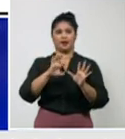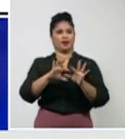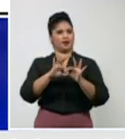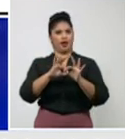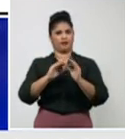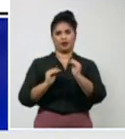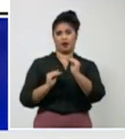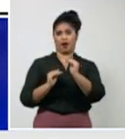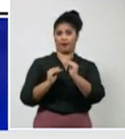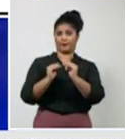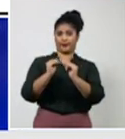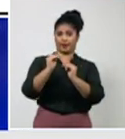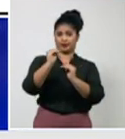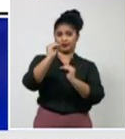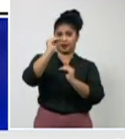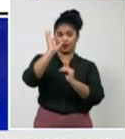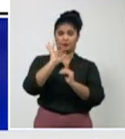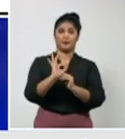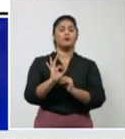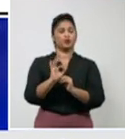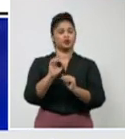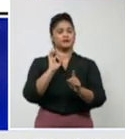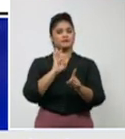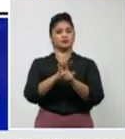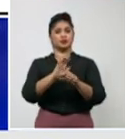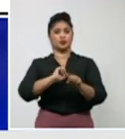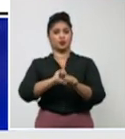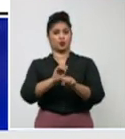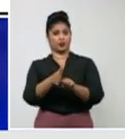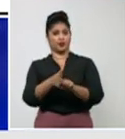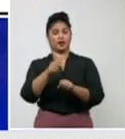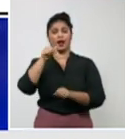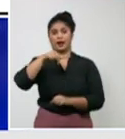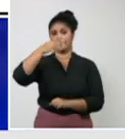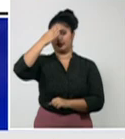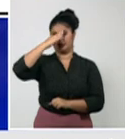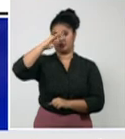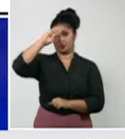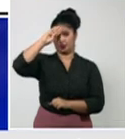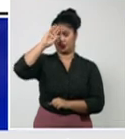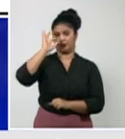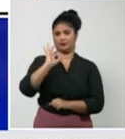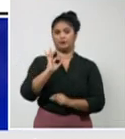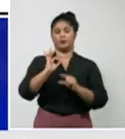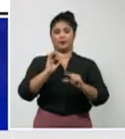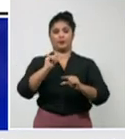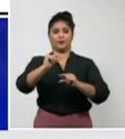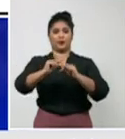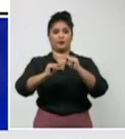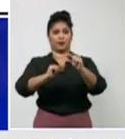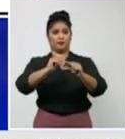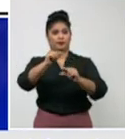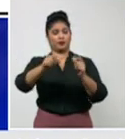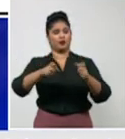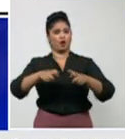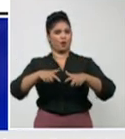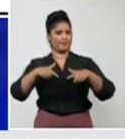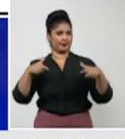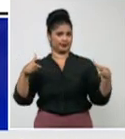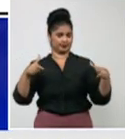como ya yo dije, durante toda la pandemia, y como ven, ha ido incrementándose.